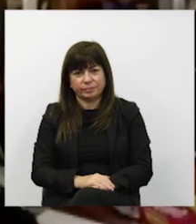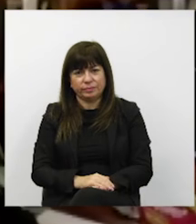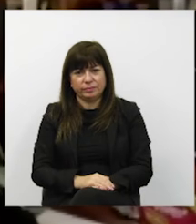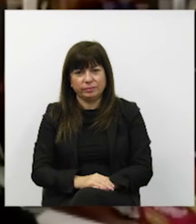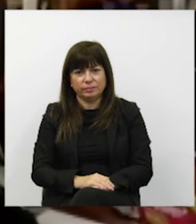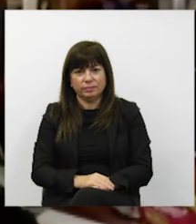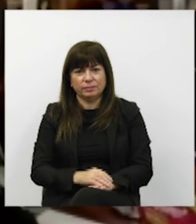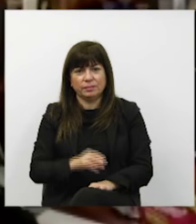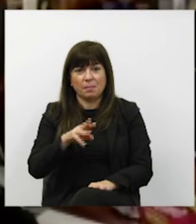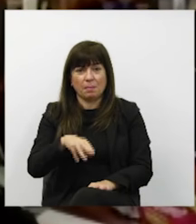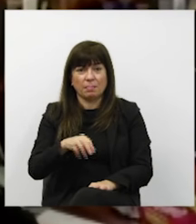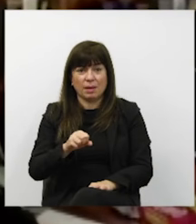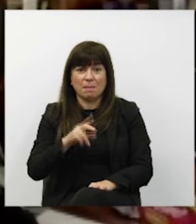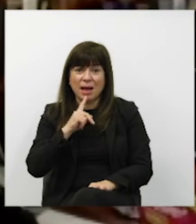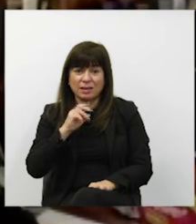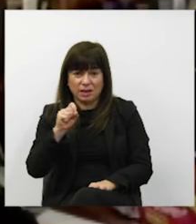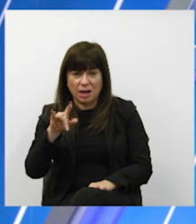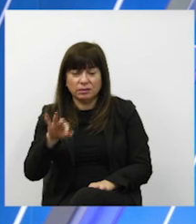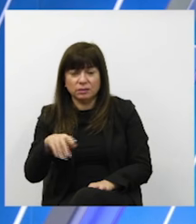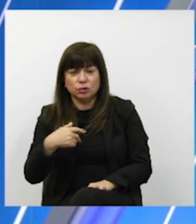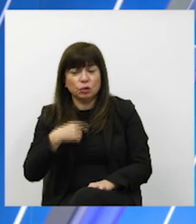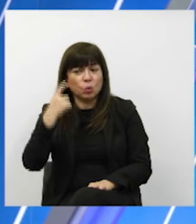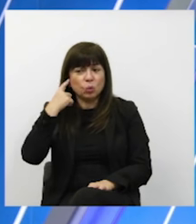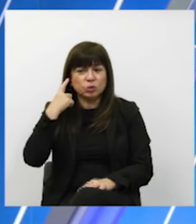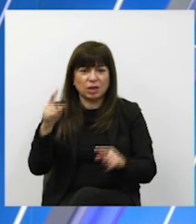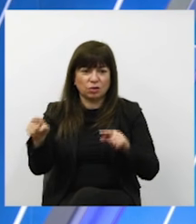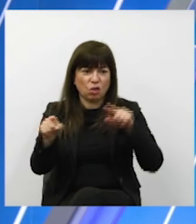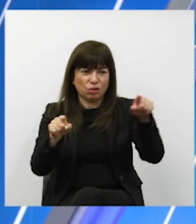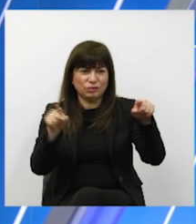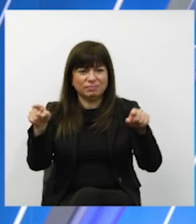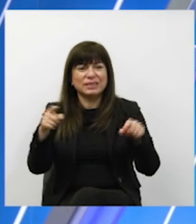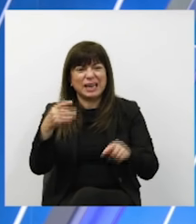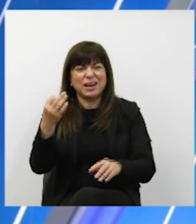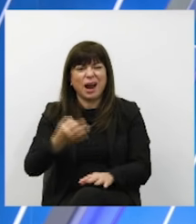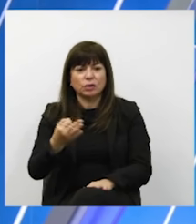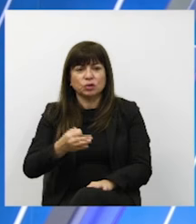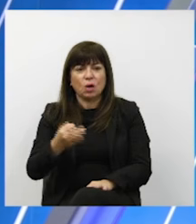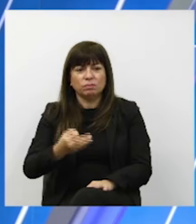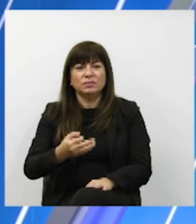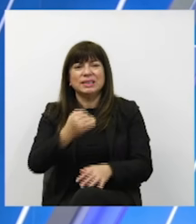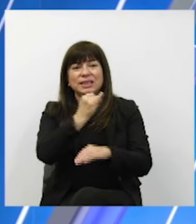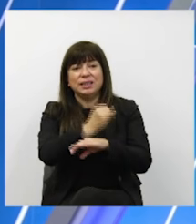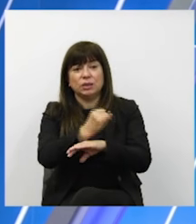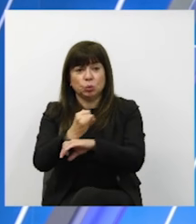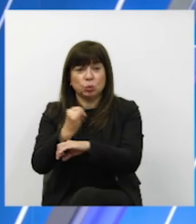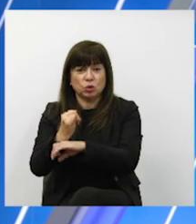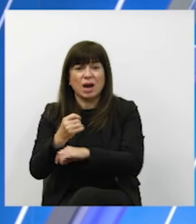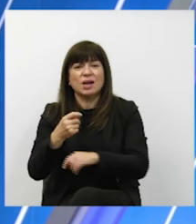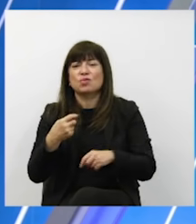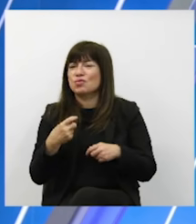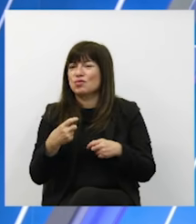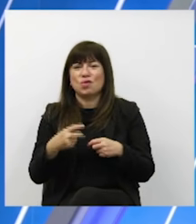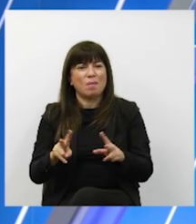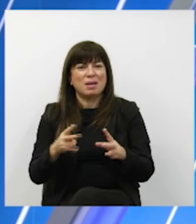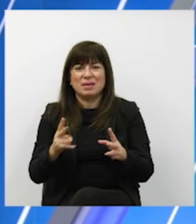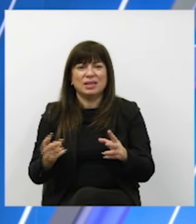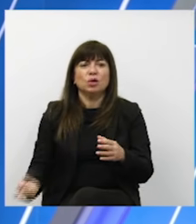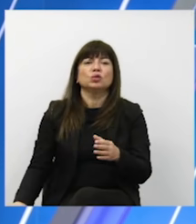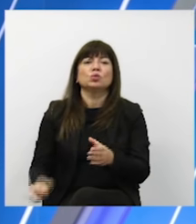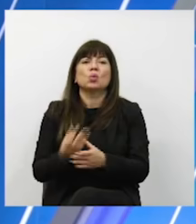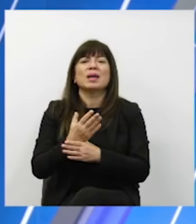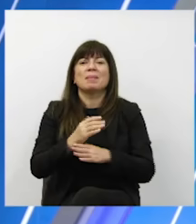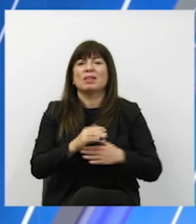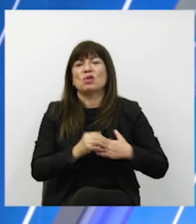María, no sé, yo escuchando a ambos, creo que ambos tienen razón en lo que dicen. En el fondo, la institucionalidad no ha permitido el surgimiento de